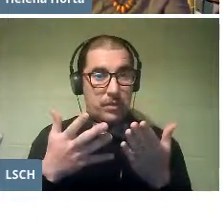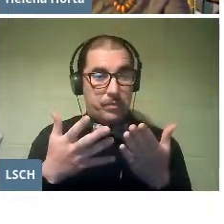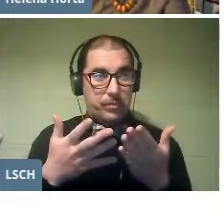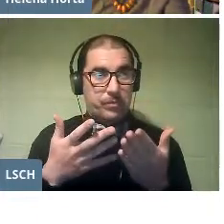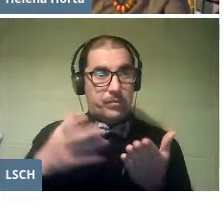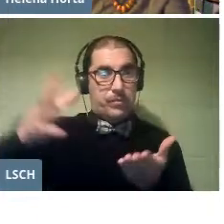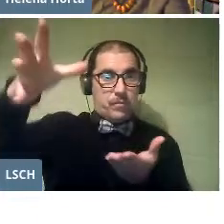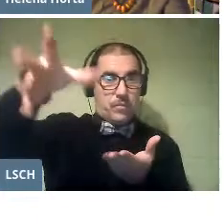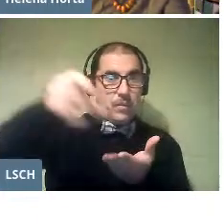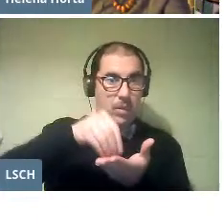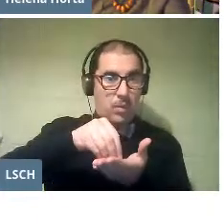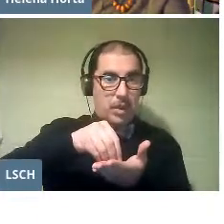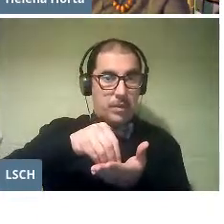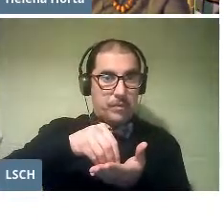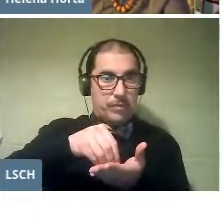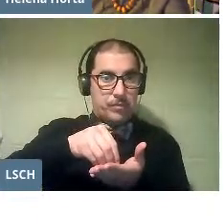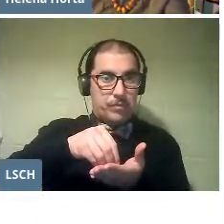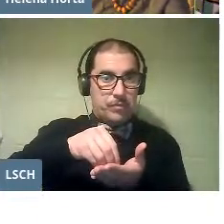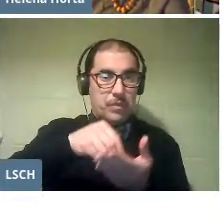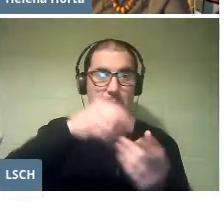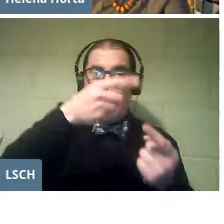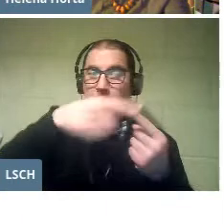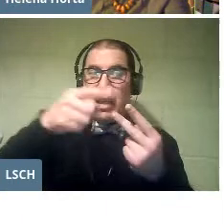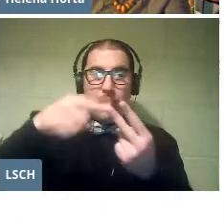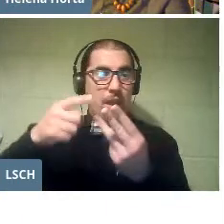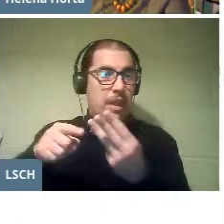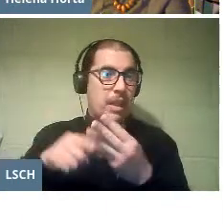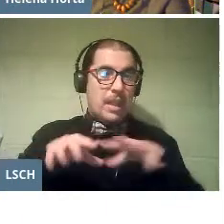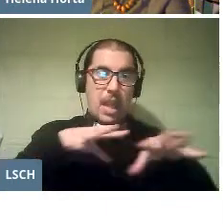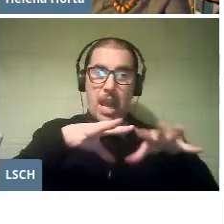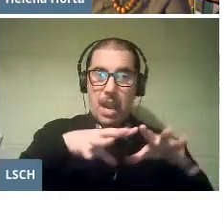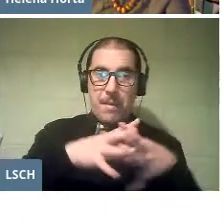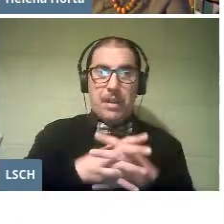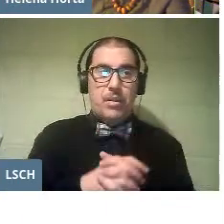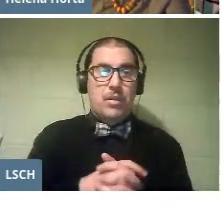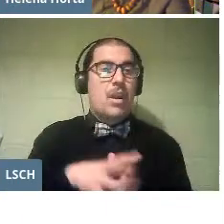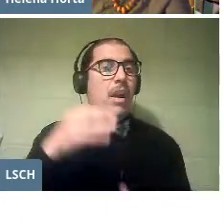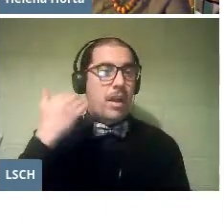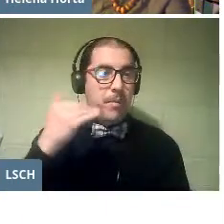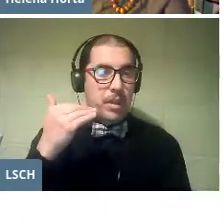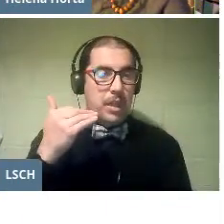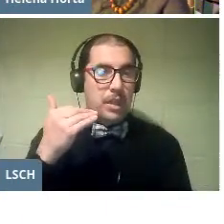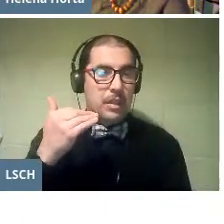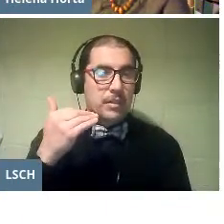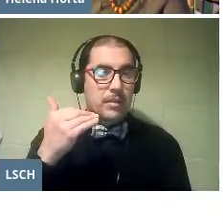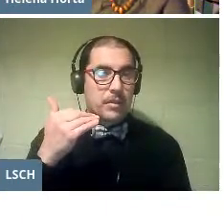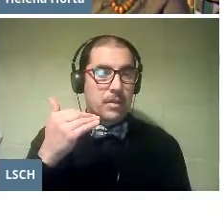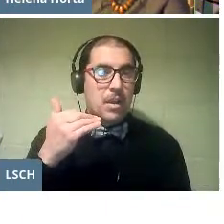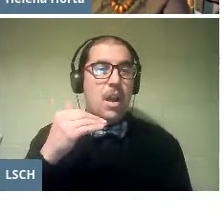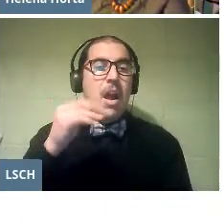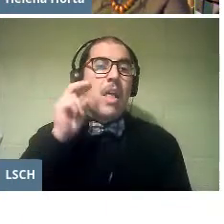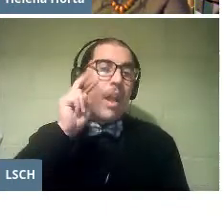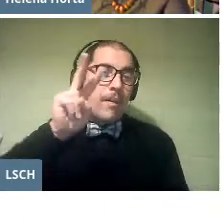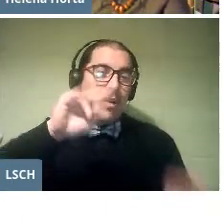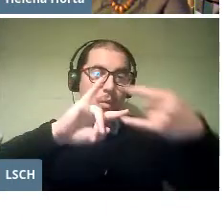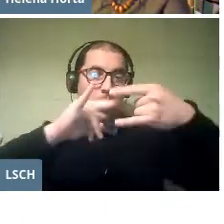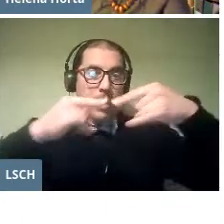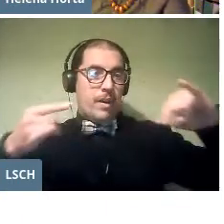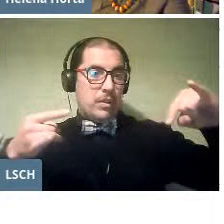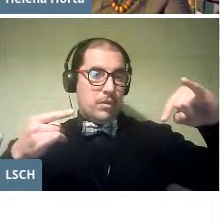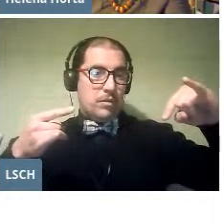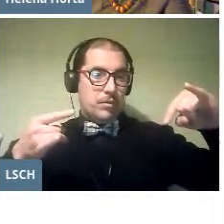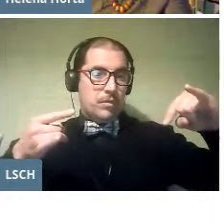incluir a todos aquellos elementos importantes de la cosmovisión